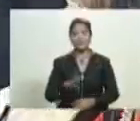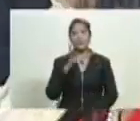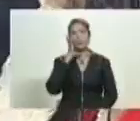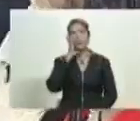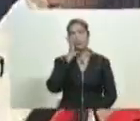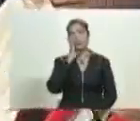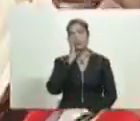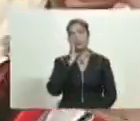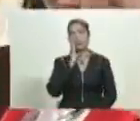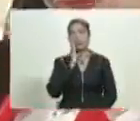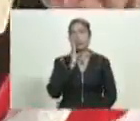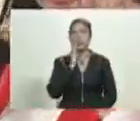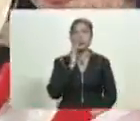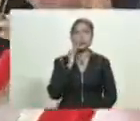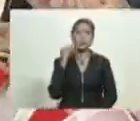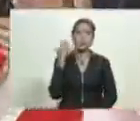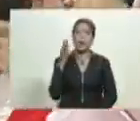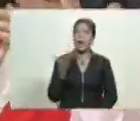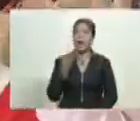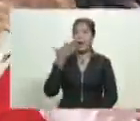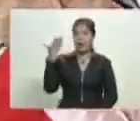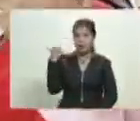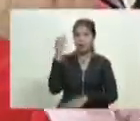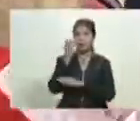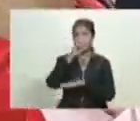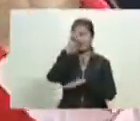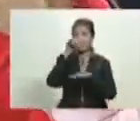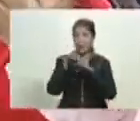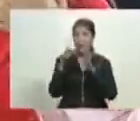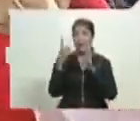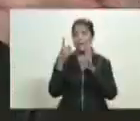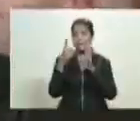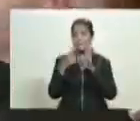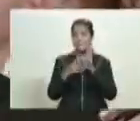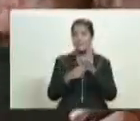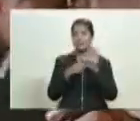Experiencia en la anterior Asamblea Nacional Constituyente del año